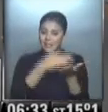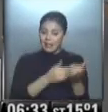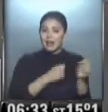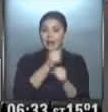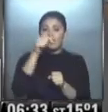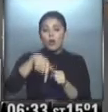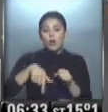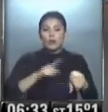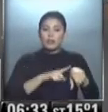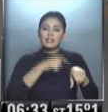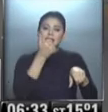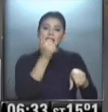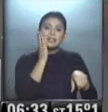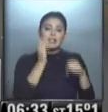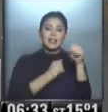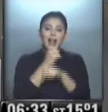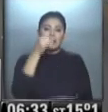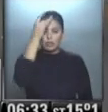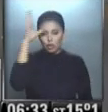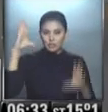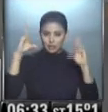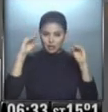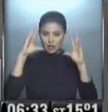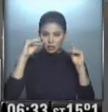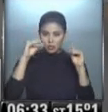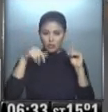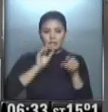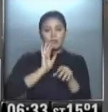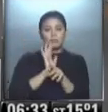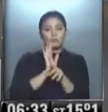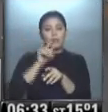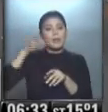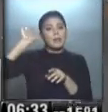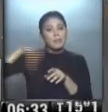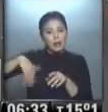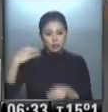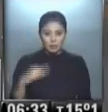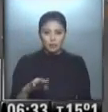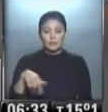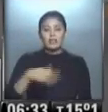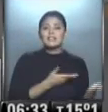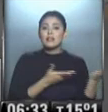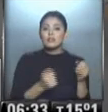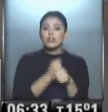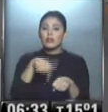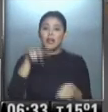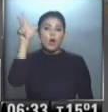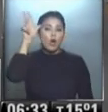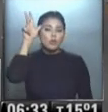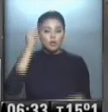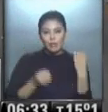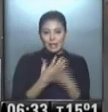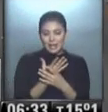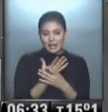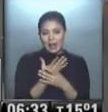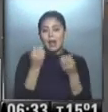ser hoy entre las 18 y las 24 horas. Servicios, los subtes comienzan a funcionar a partir de las 8 de la mañana. Los